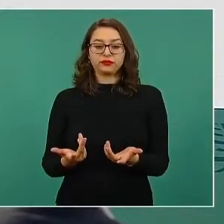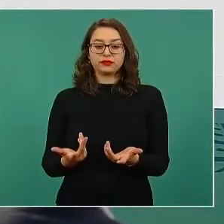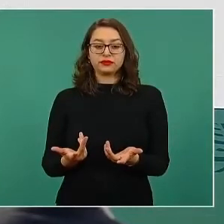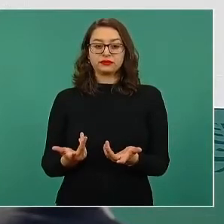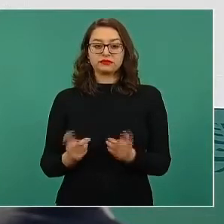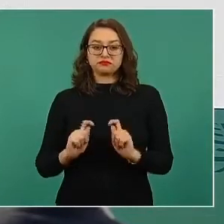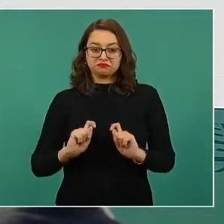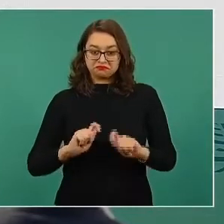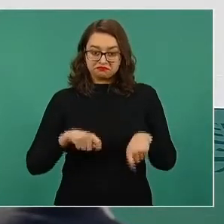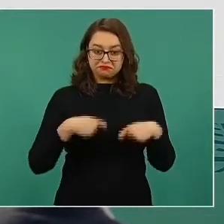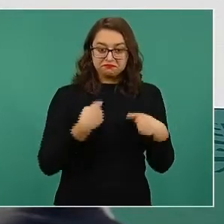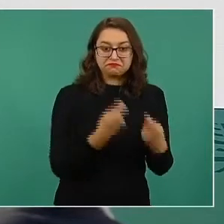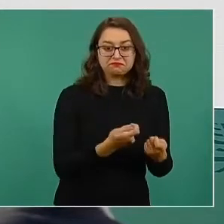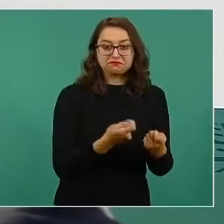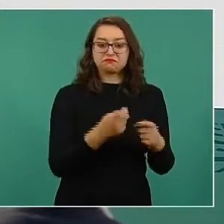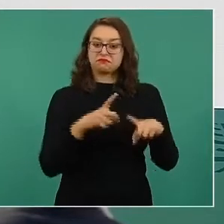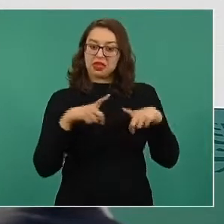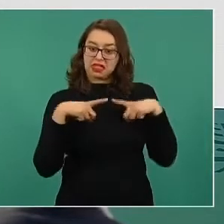Entregar